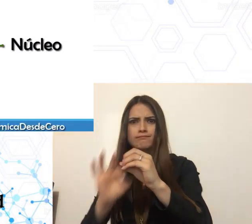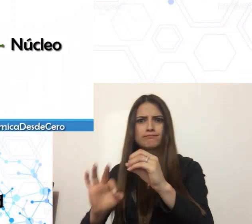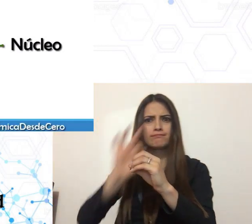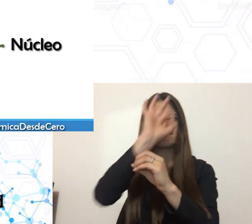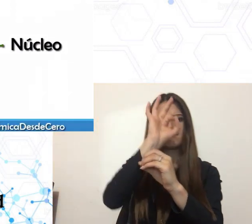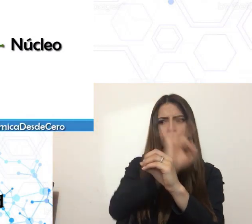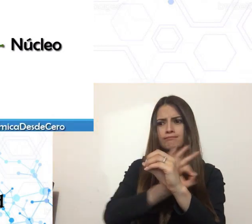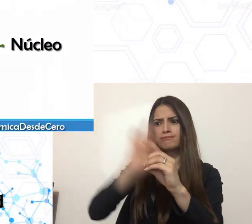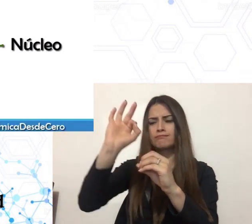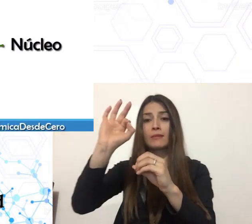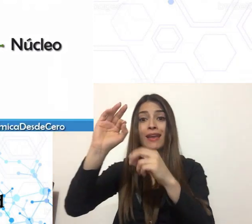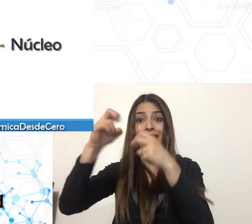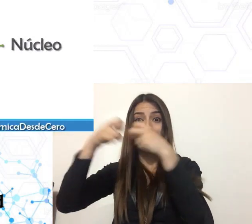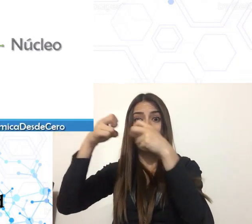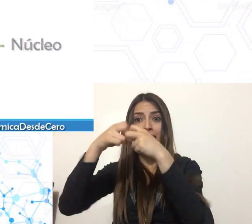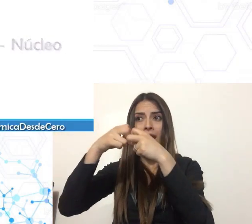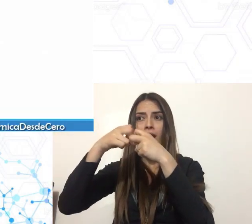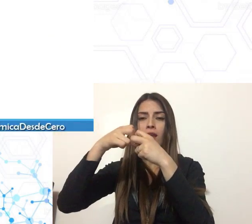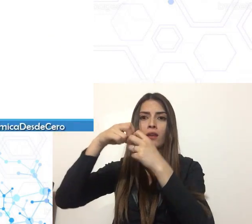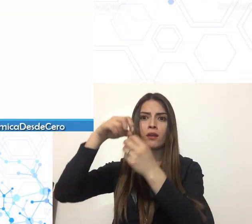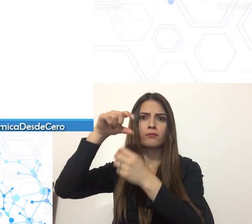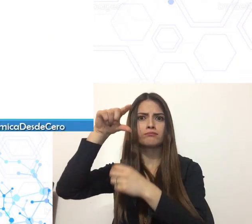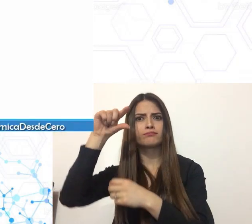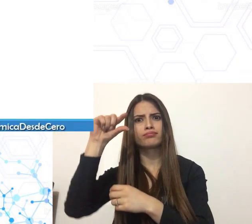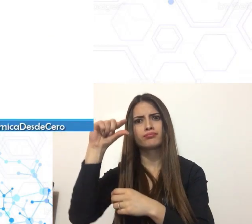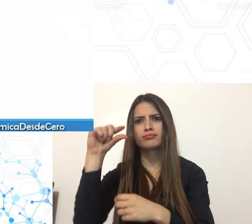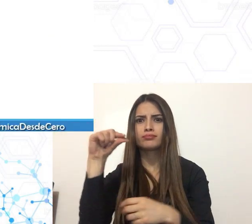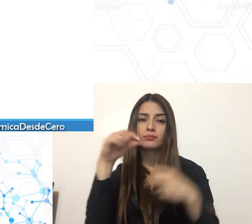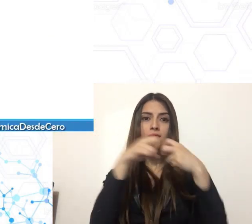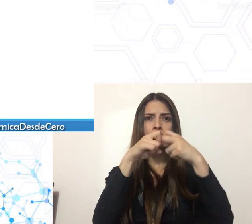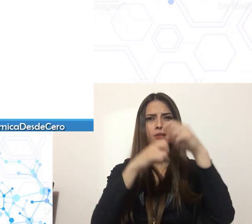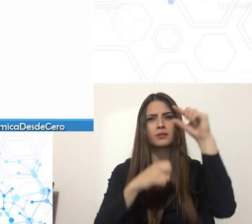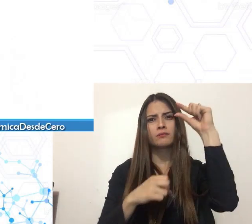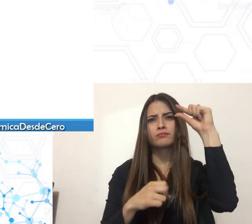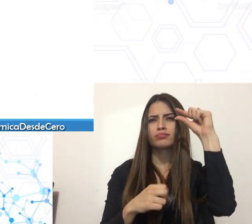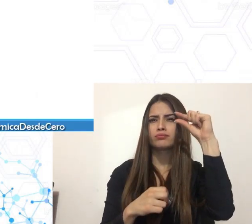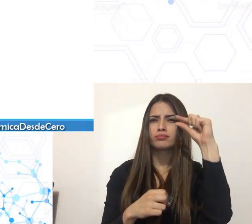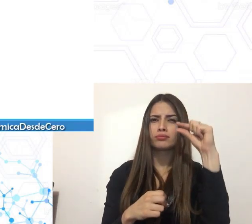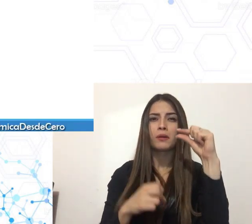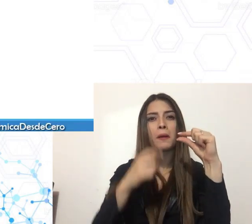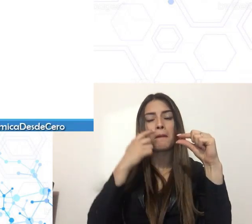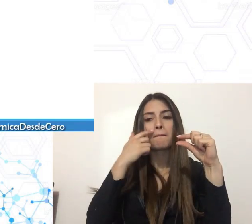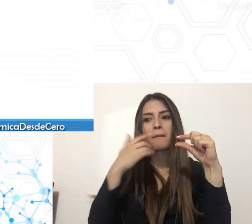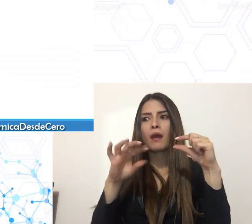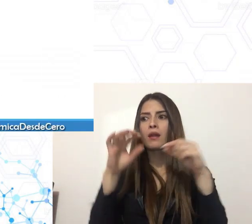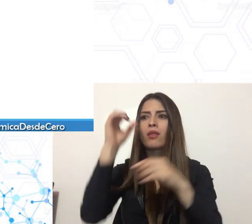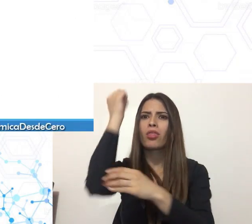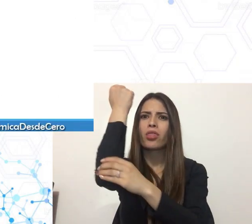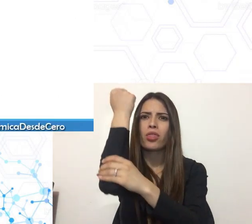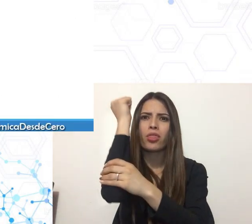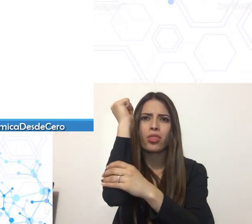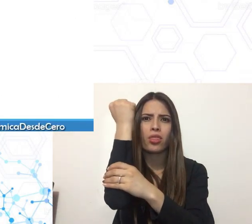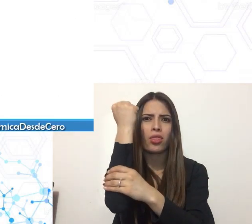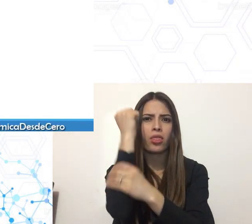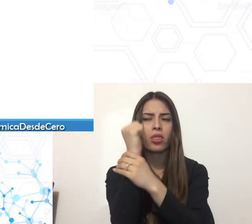movían erráticamente y giraban alrededor del núcleo. Pero si esto era